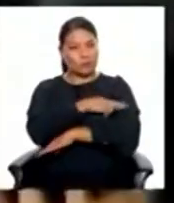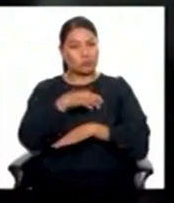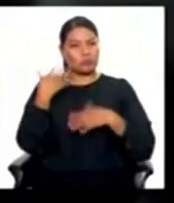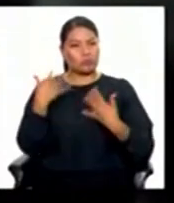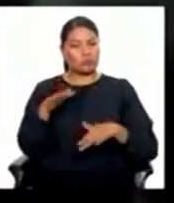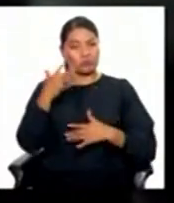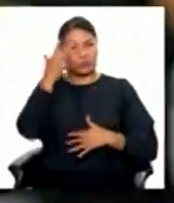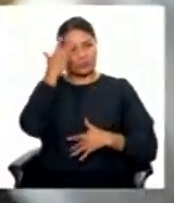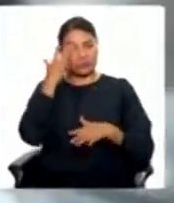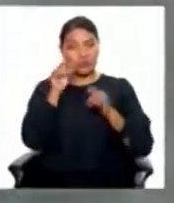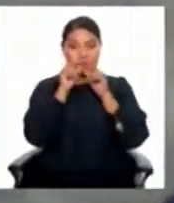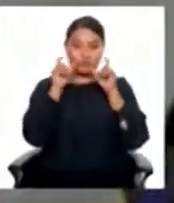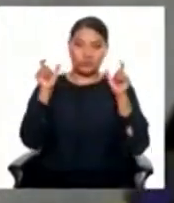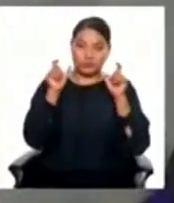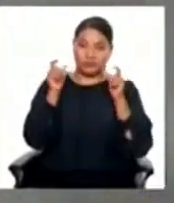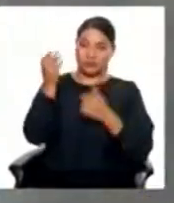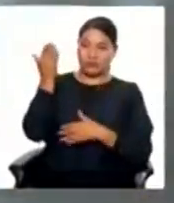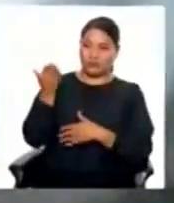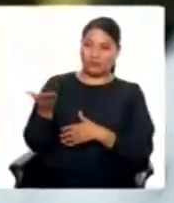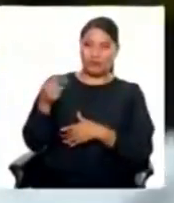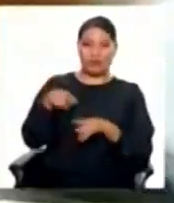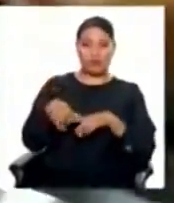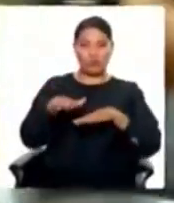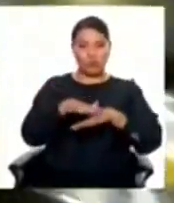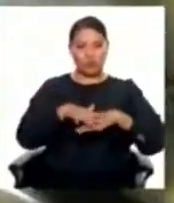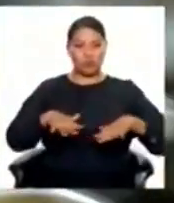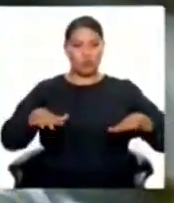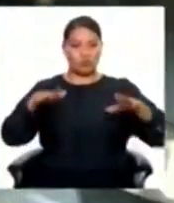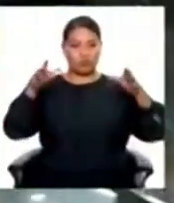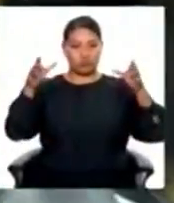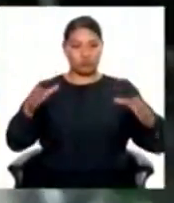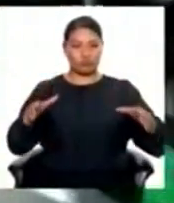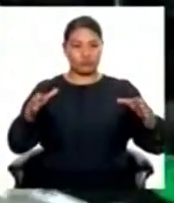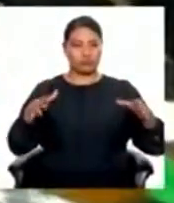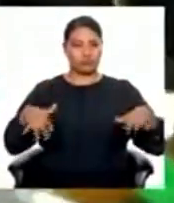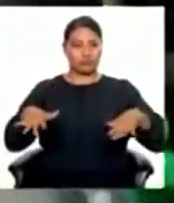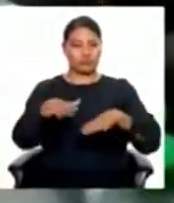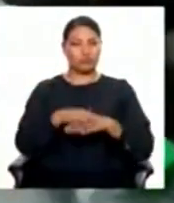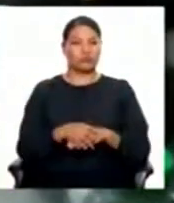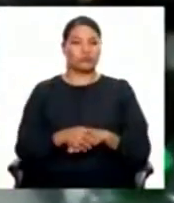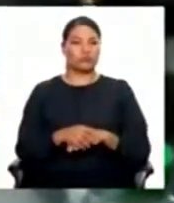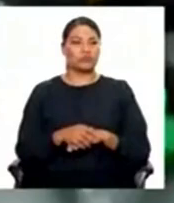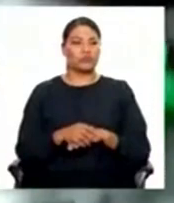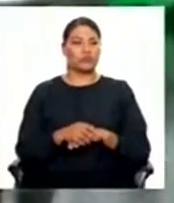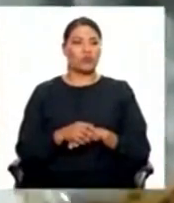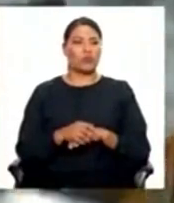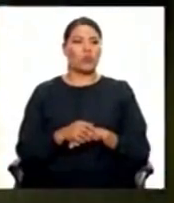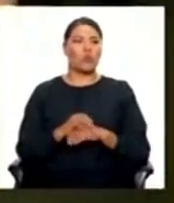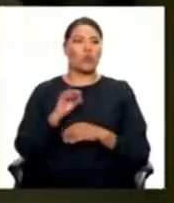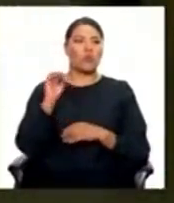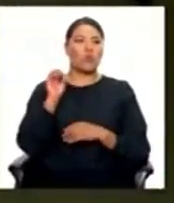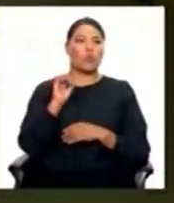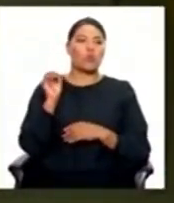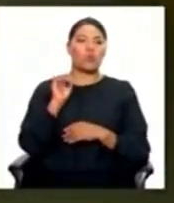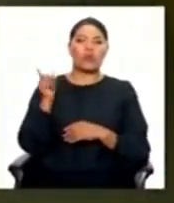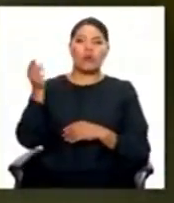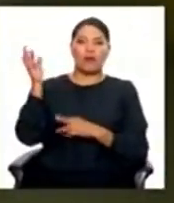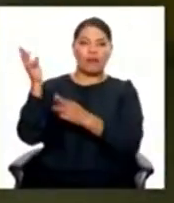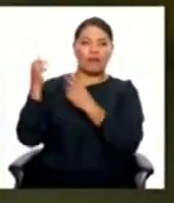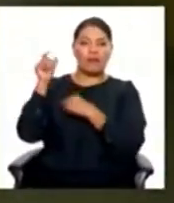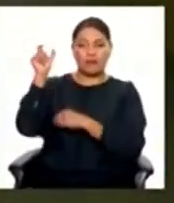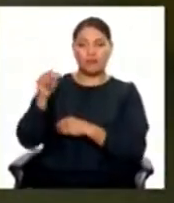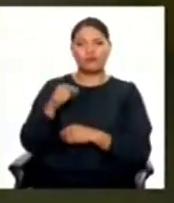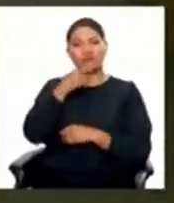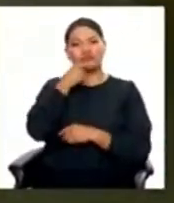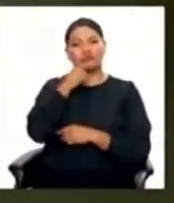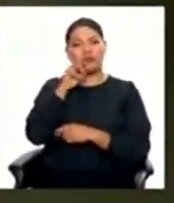tremendo, tremendo. No sé qué me sorprende más, las condiciones salubres de este lugar o las respuestas que ha dado la señora